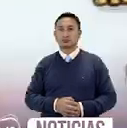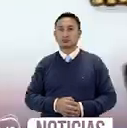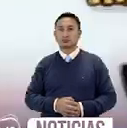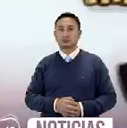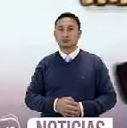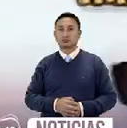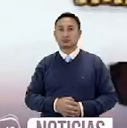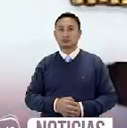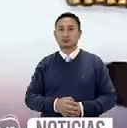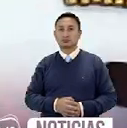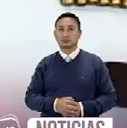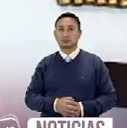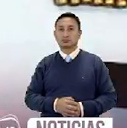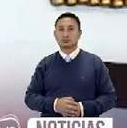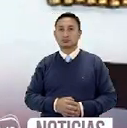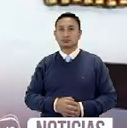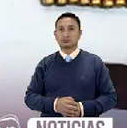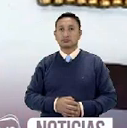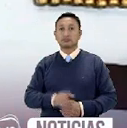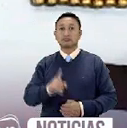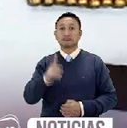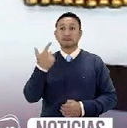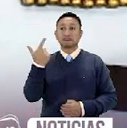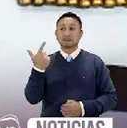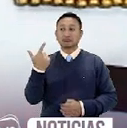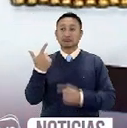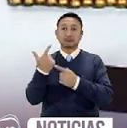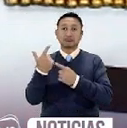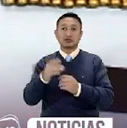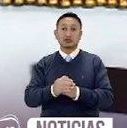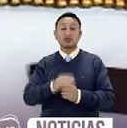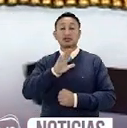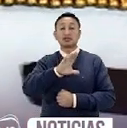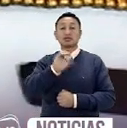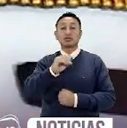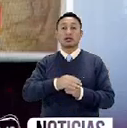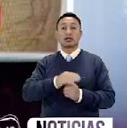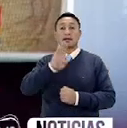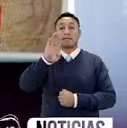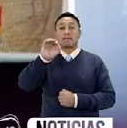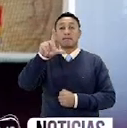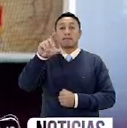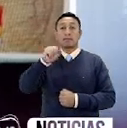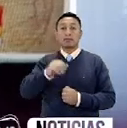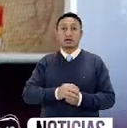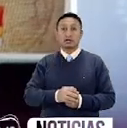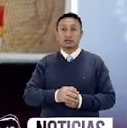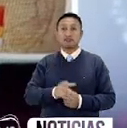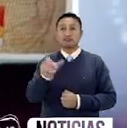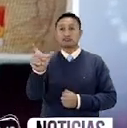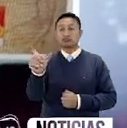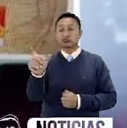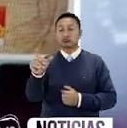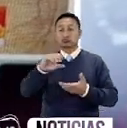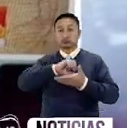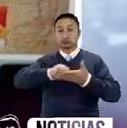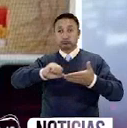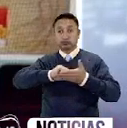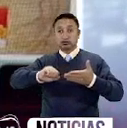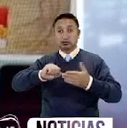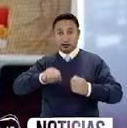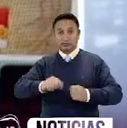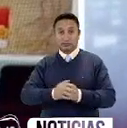Pero solo lograron hallar esta pistola con aproximadamente 50 municiones, además de tarjetas de crédito y débito